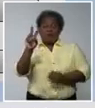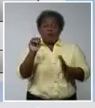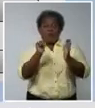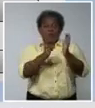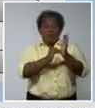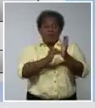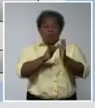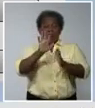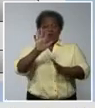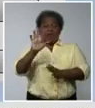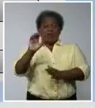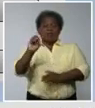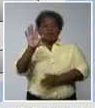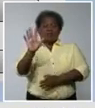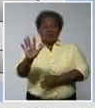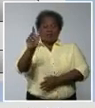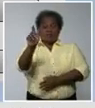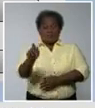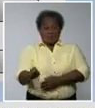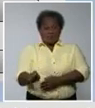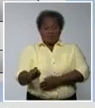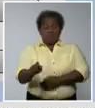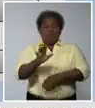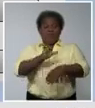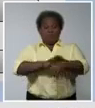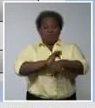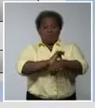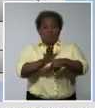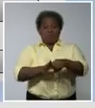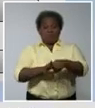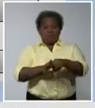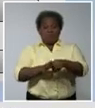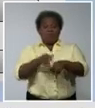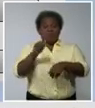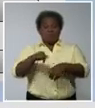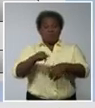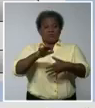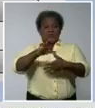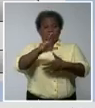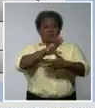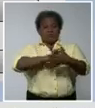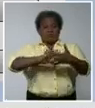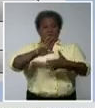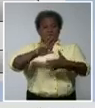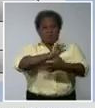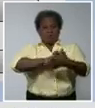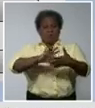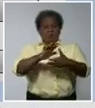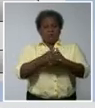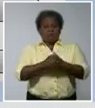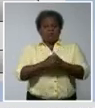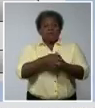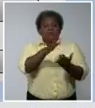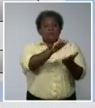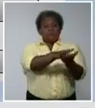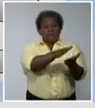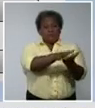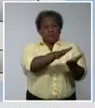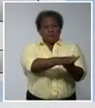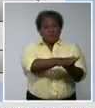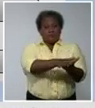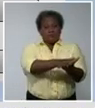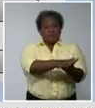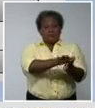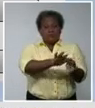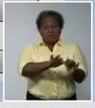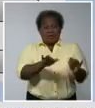2.505 personas con COVID-19 en nuestra región, para un acumulado ya